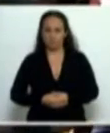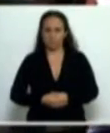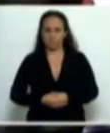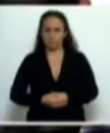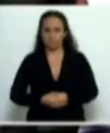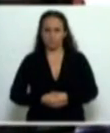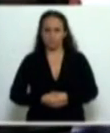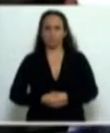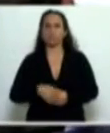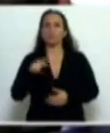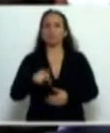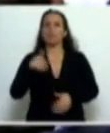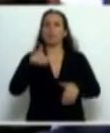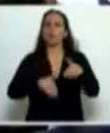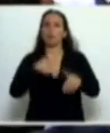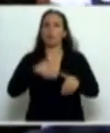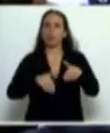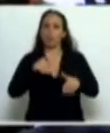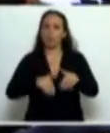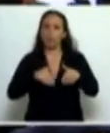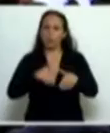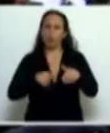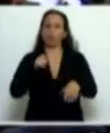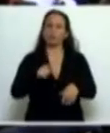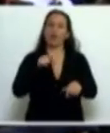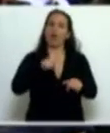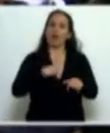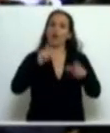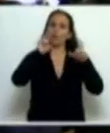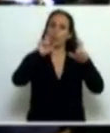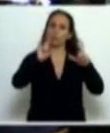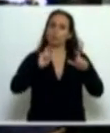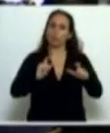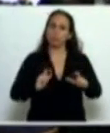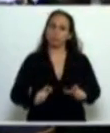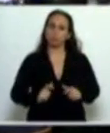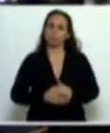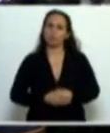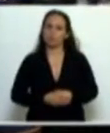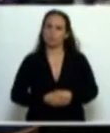Se va a votar el tratamiento en particular.